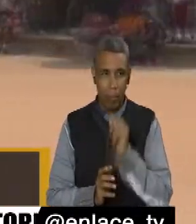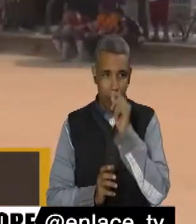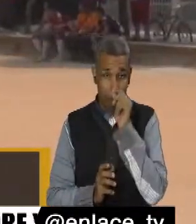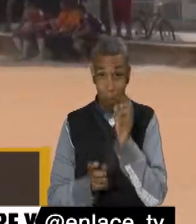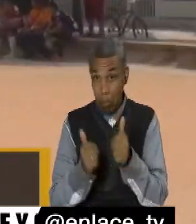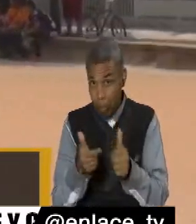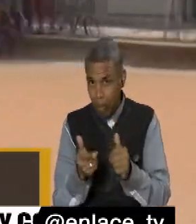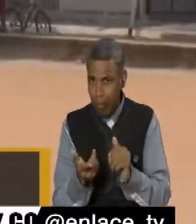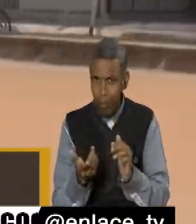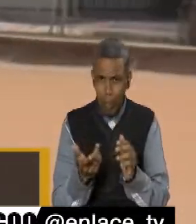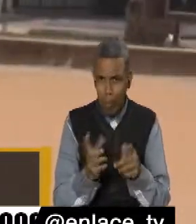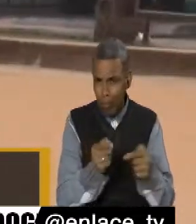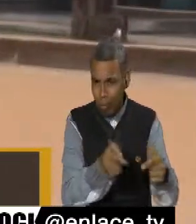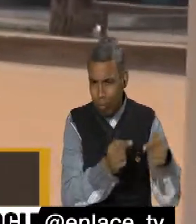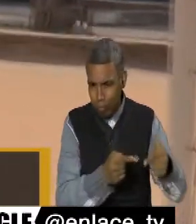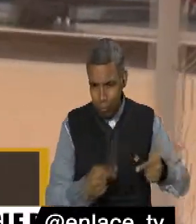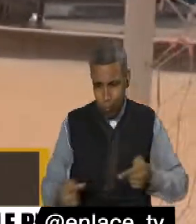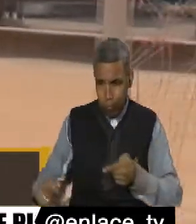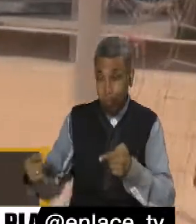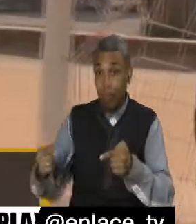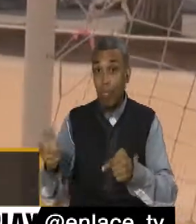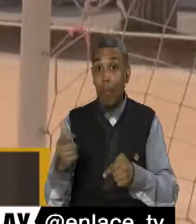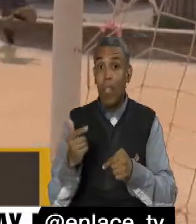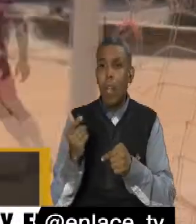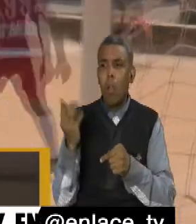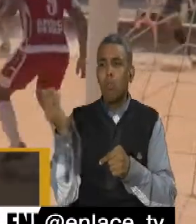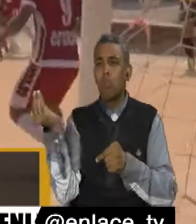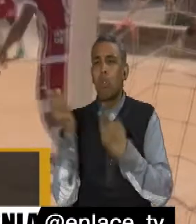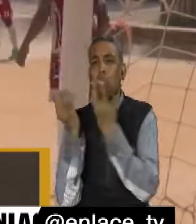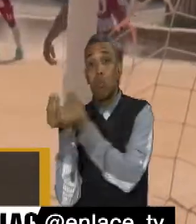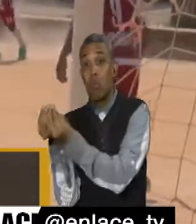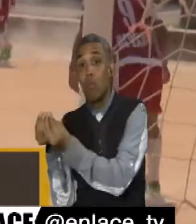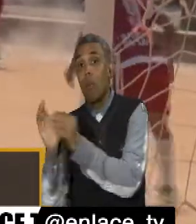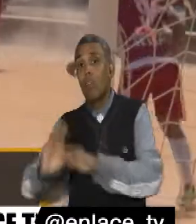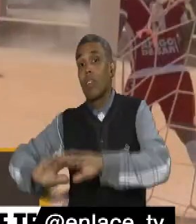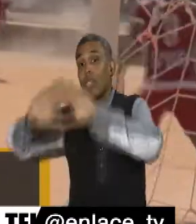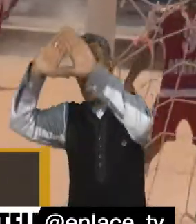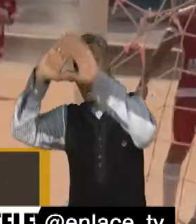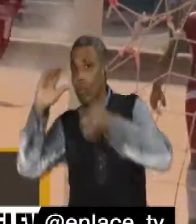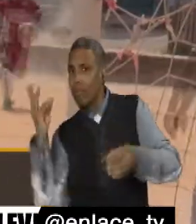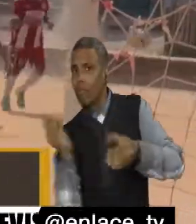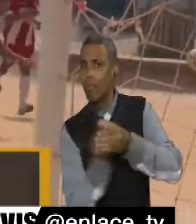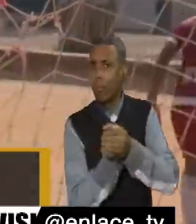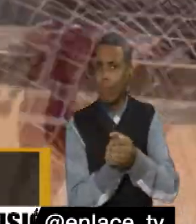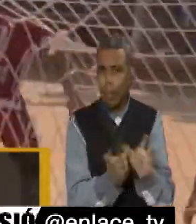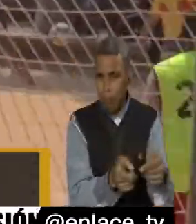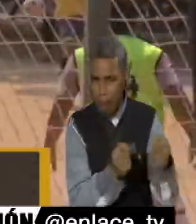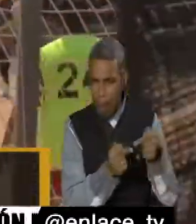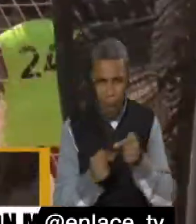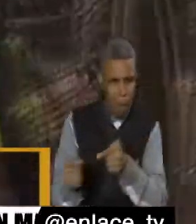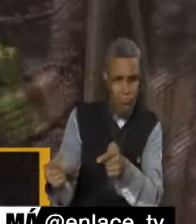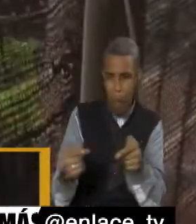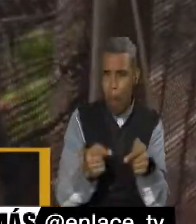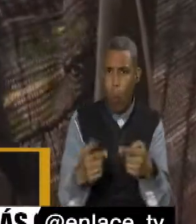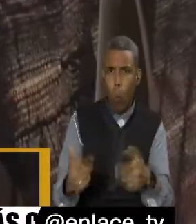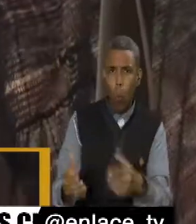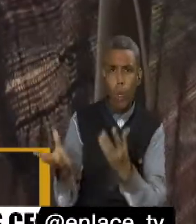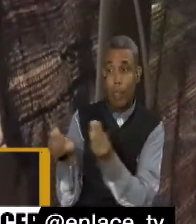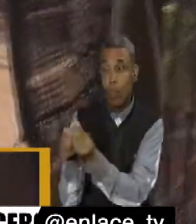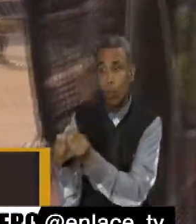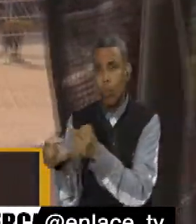acogida. Inclusive tenemos un equipo del Centro Ecopetrol que es un equipo muy bueno, el nivel técnico es muy bueno, es el